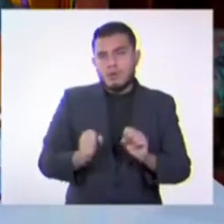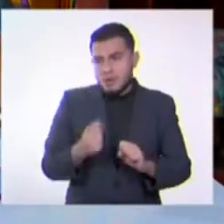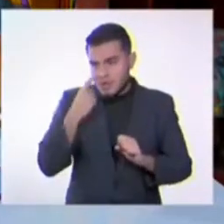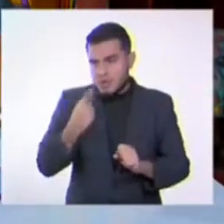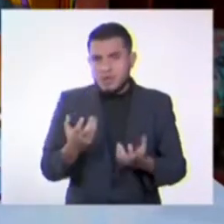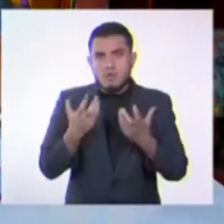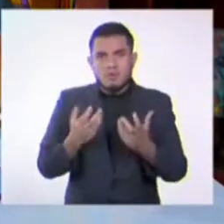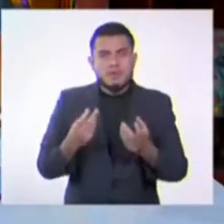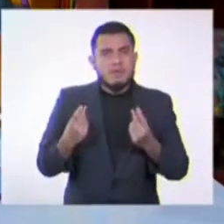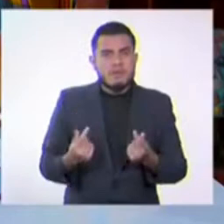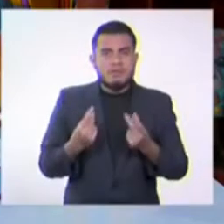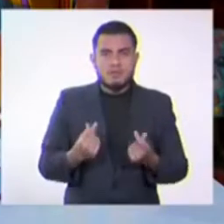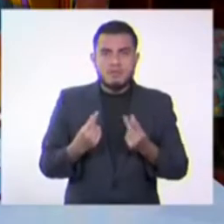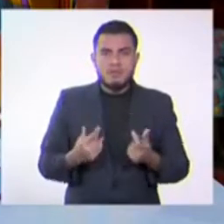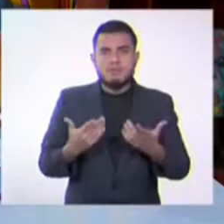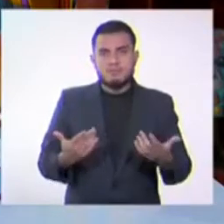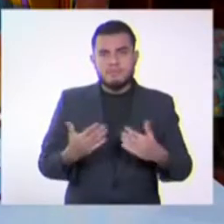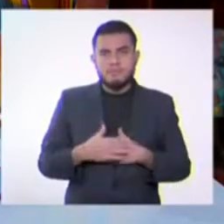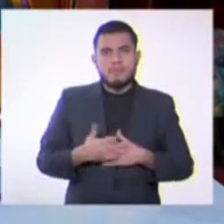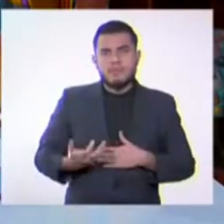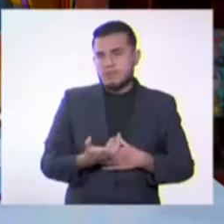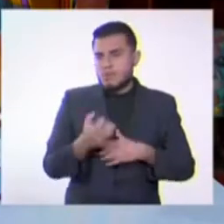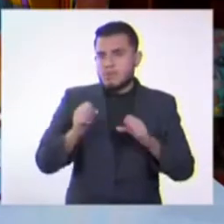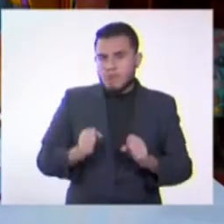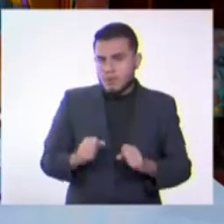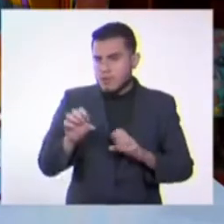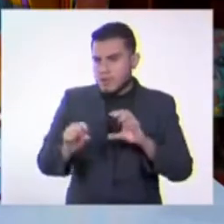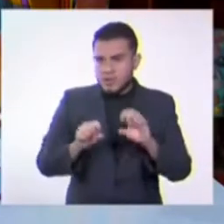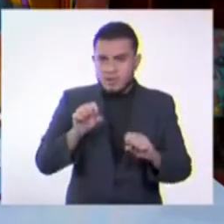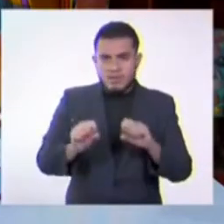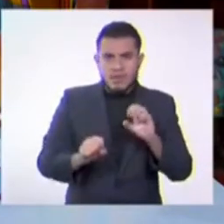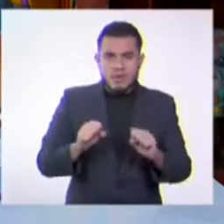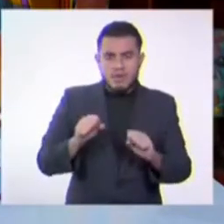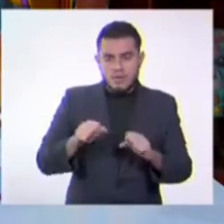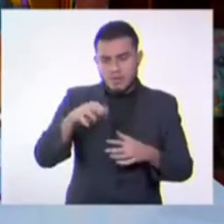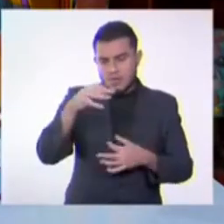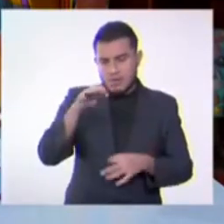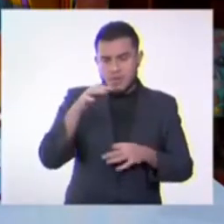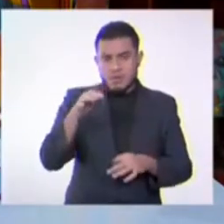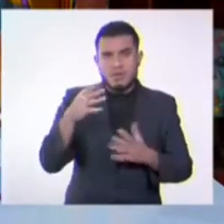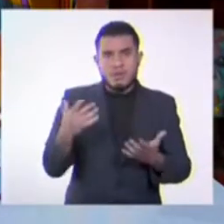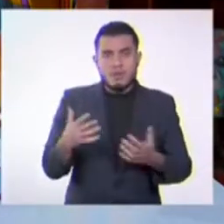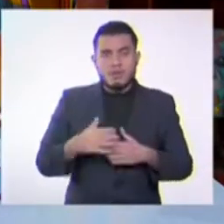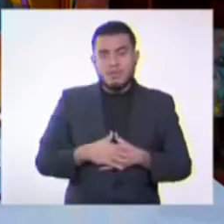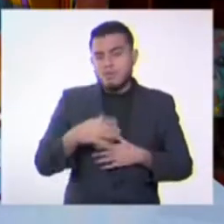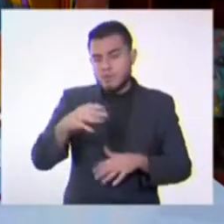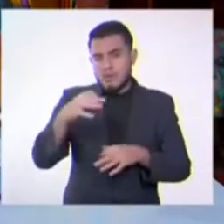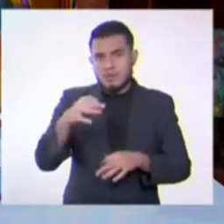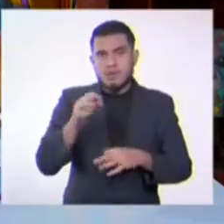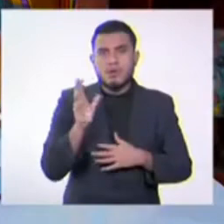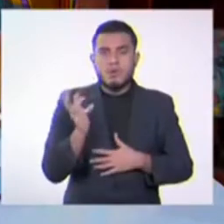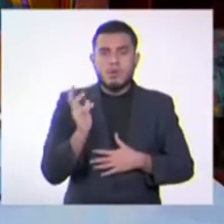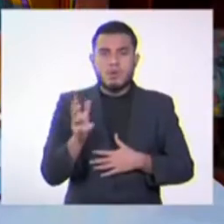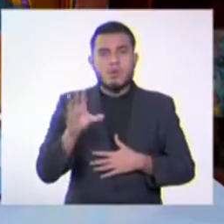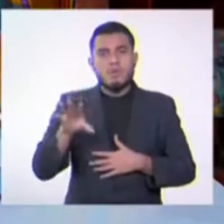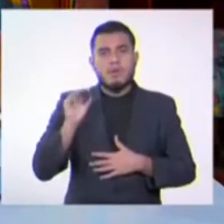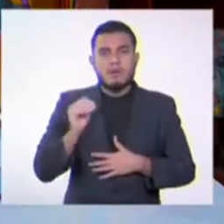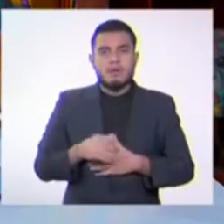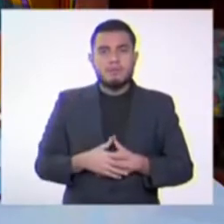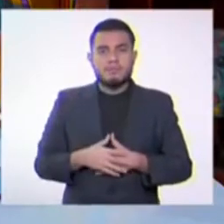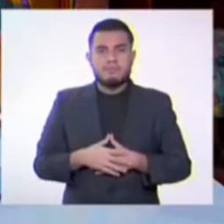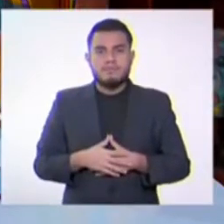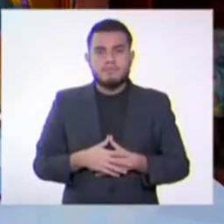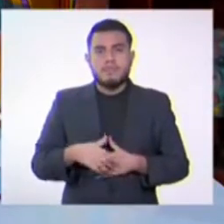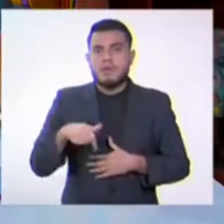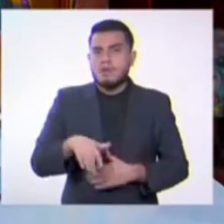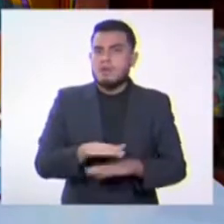mucha facilidad. Inclusive podemos identificar la página de papel como una página de color blanca. Hasta aquí